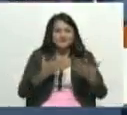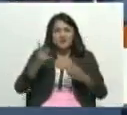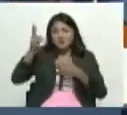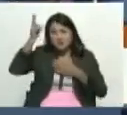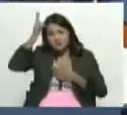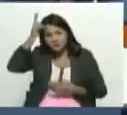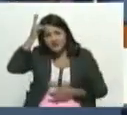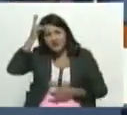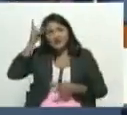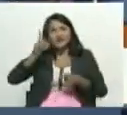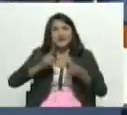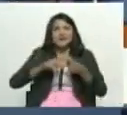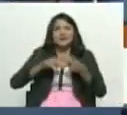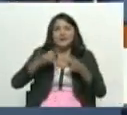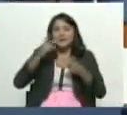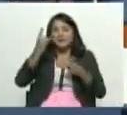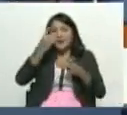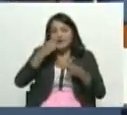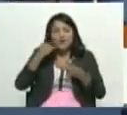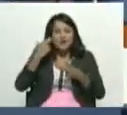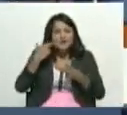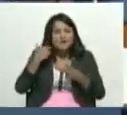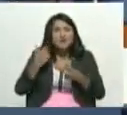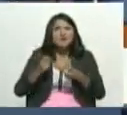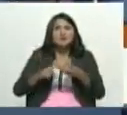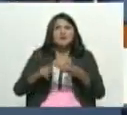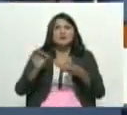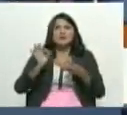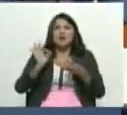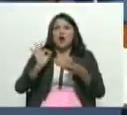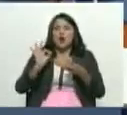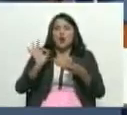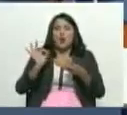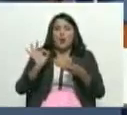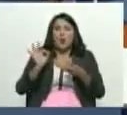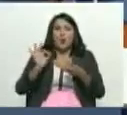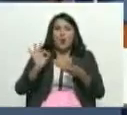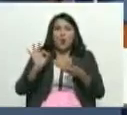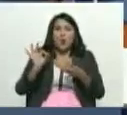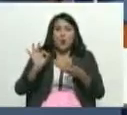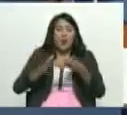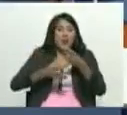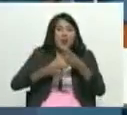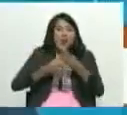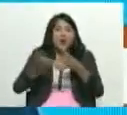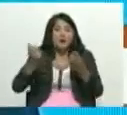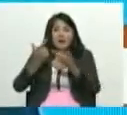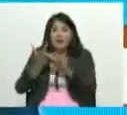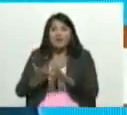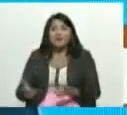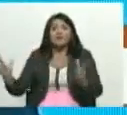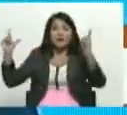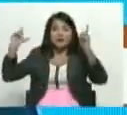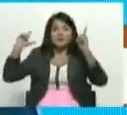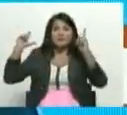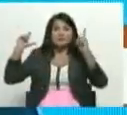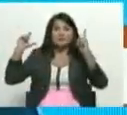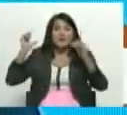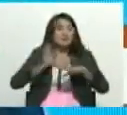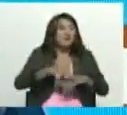los pueblos afrodescendientes la gesta libertadora que había sido desdibujada por la historiografía